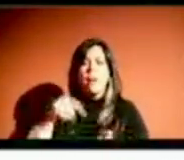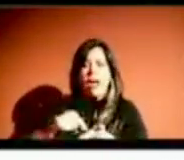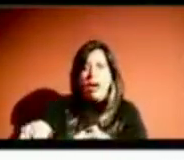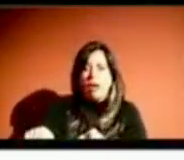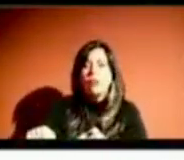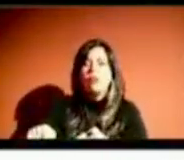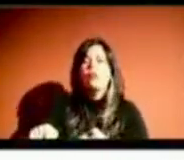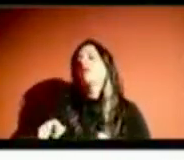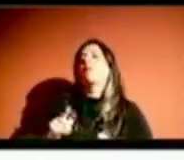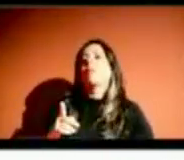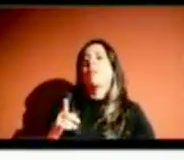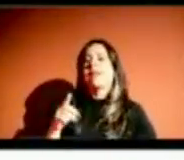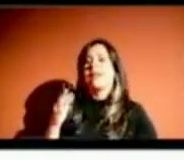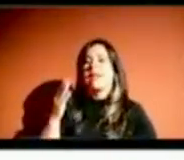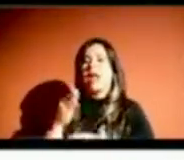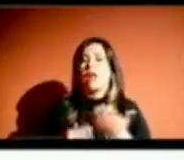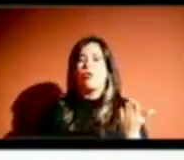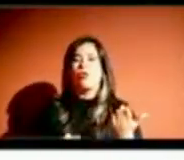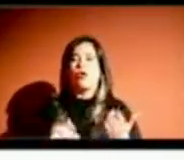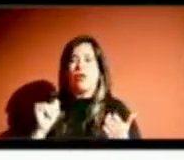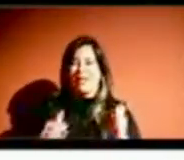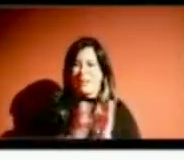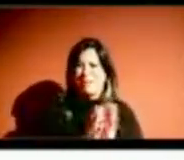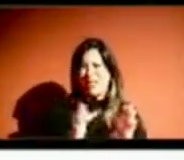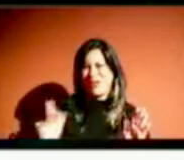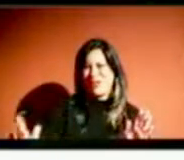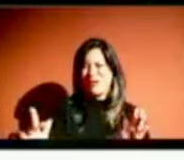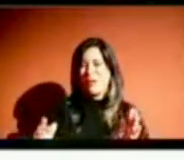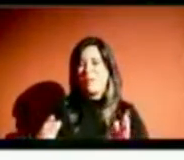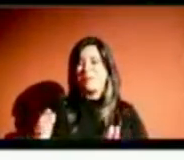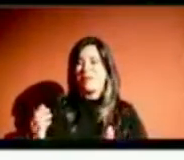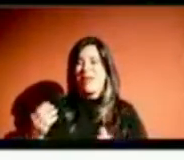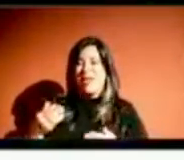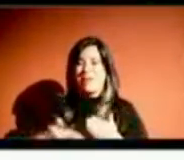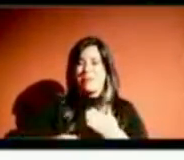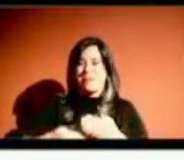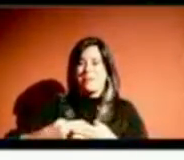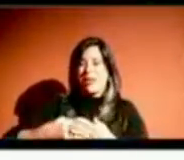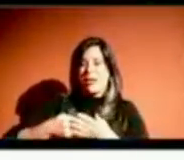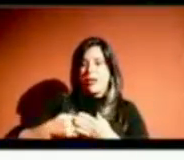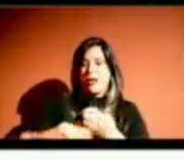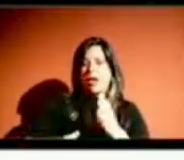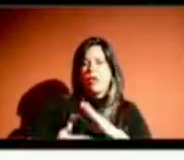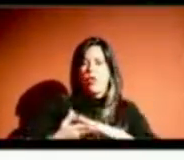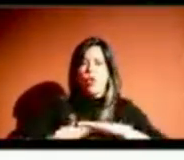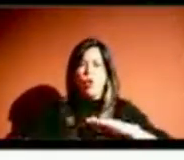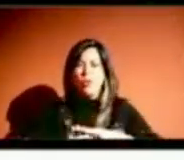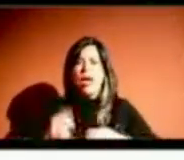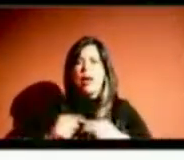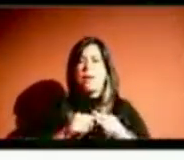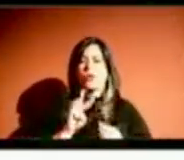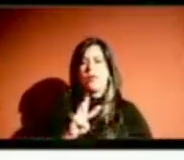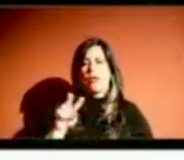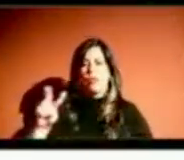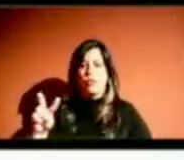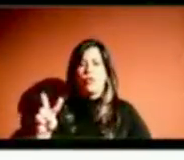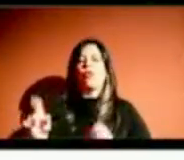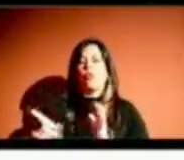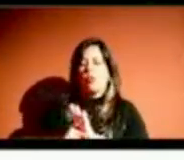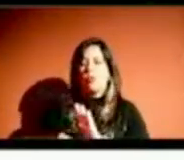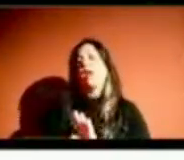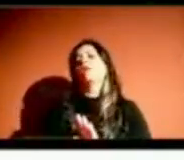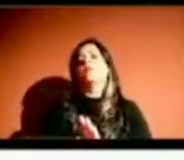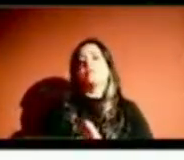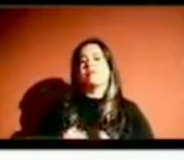está en boga, me imagino que va a estar en este periodo, que es imprime su W-2 y formulario. Así que informativas. Así